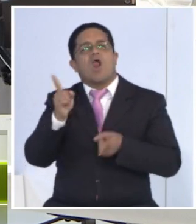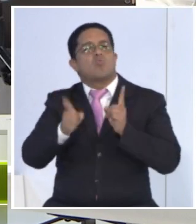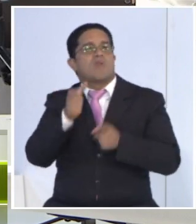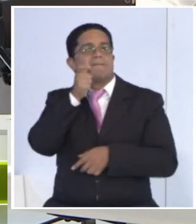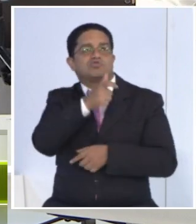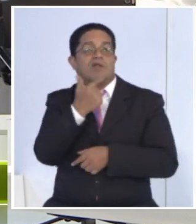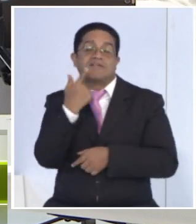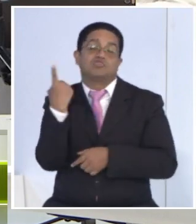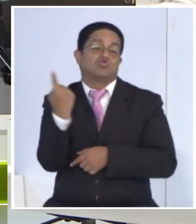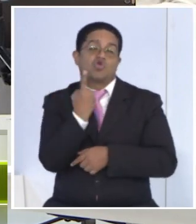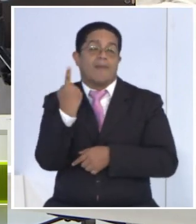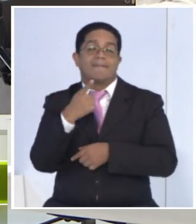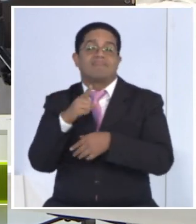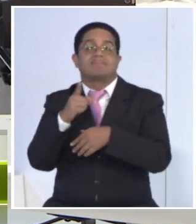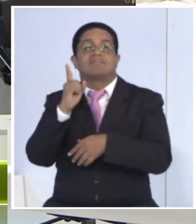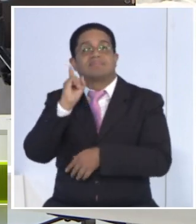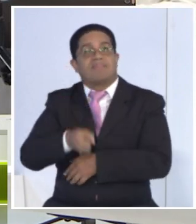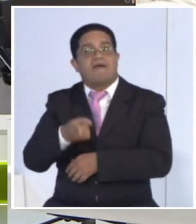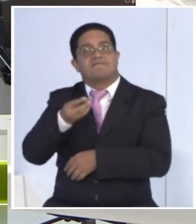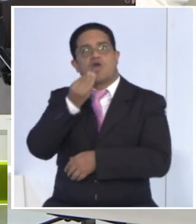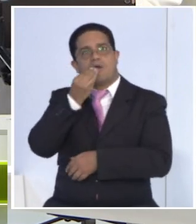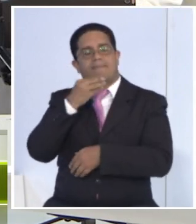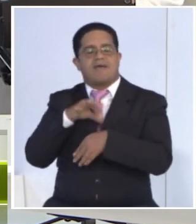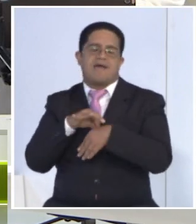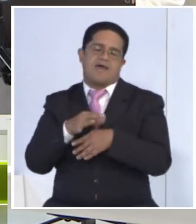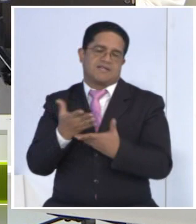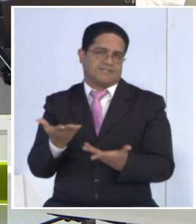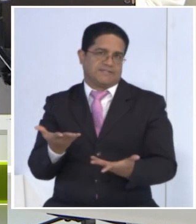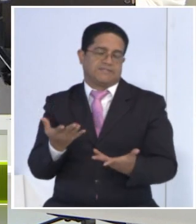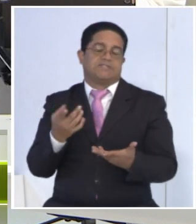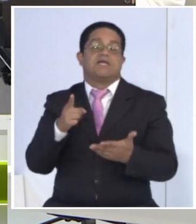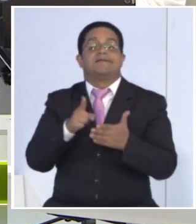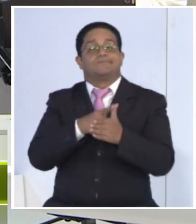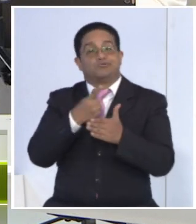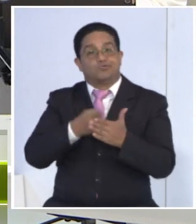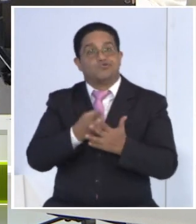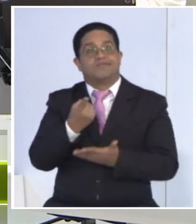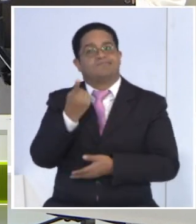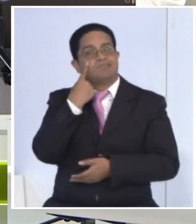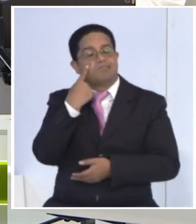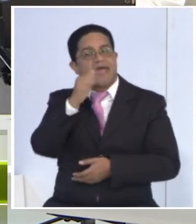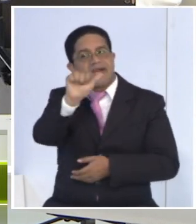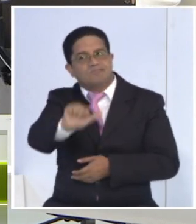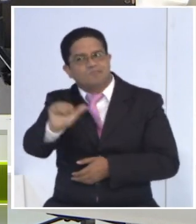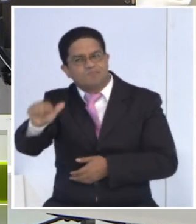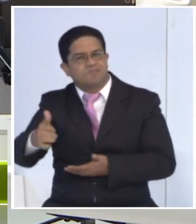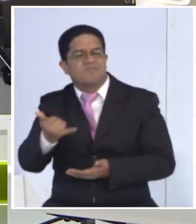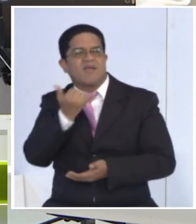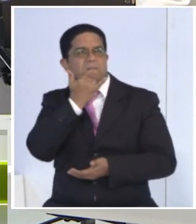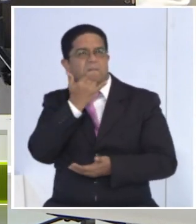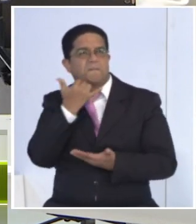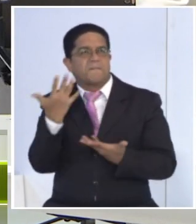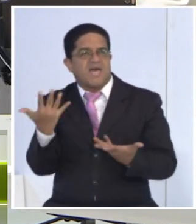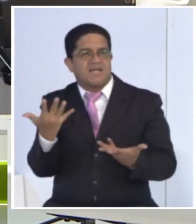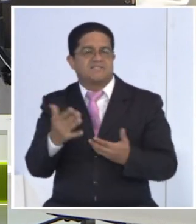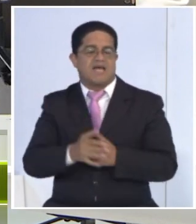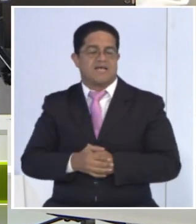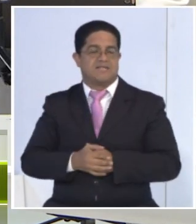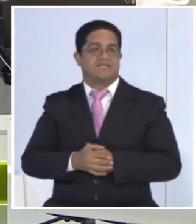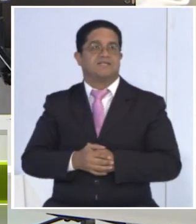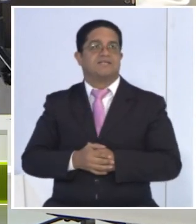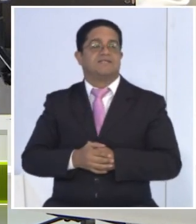que se inflaman y el colon se le irrita y se le inflama a través de las carnes. Entonces hay que ver qué sucede con estos pacientes, no irnos a las buenas y las primeras,